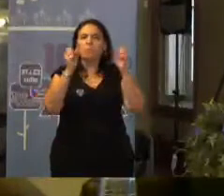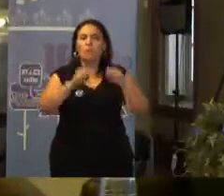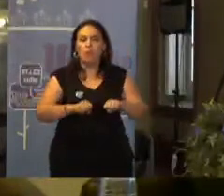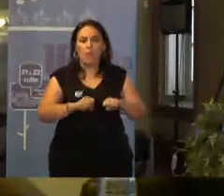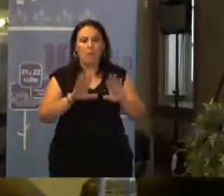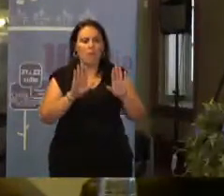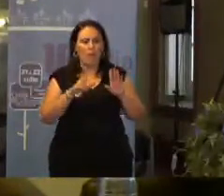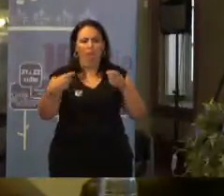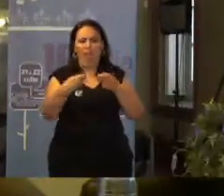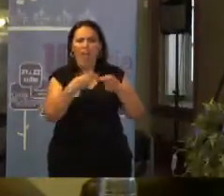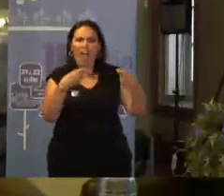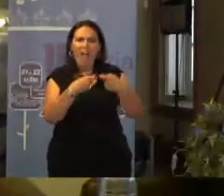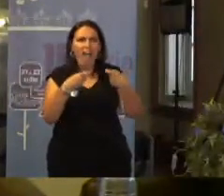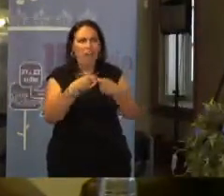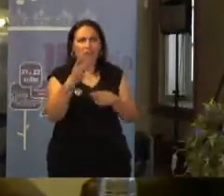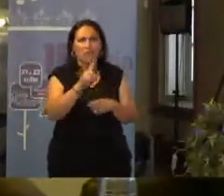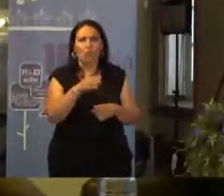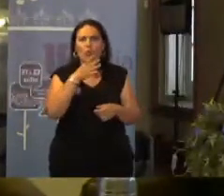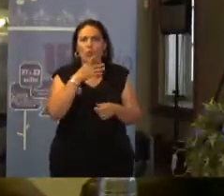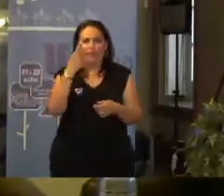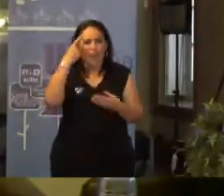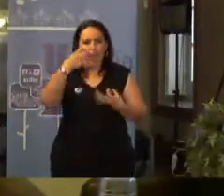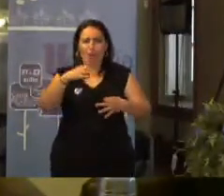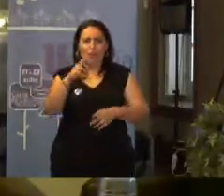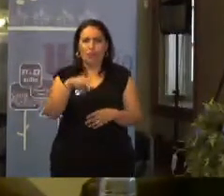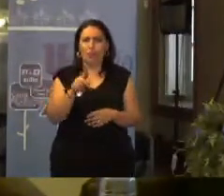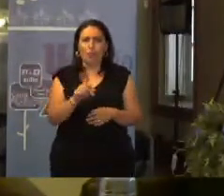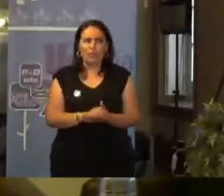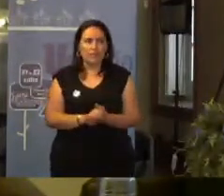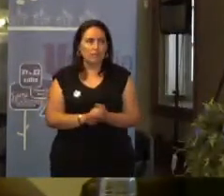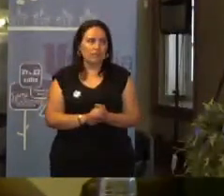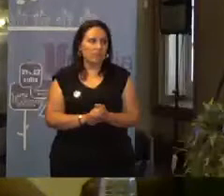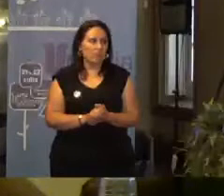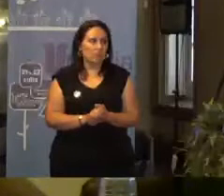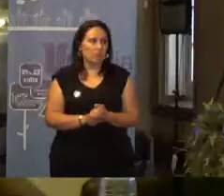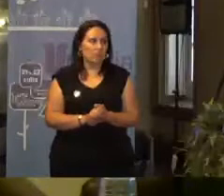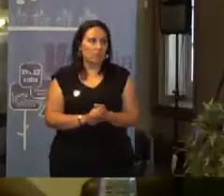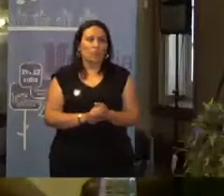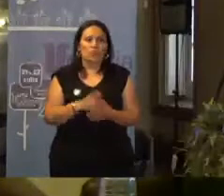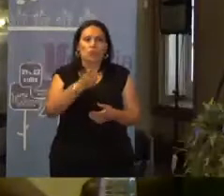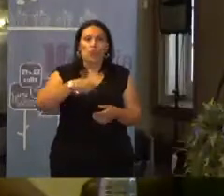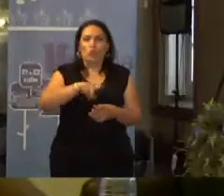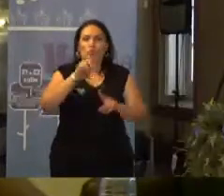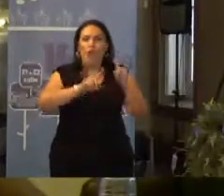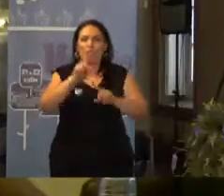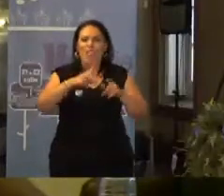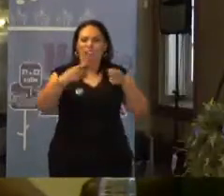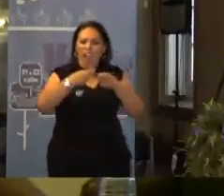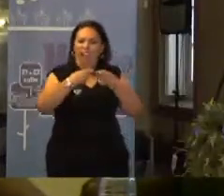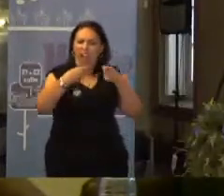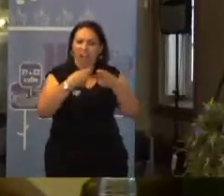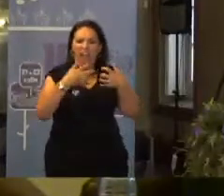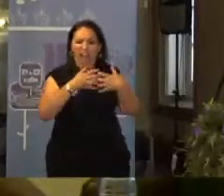atacármonos uns aos outros, porque non ten sentido que o fagamos, que nos matemos uns a outros cando o que